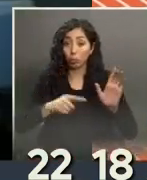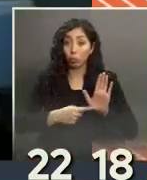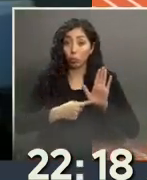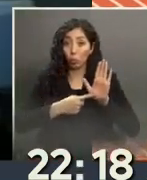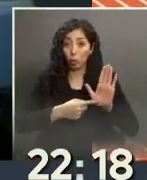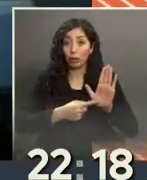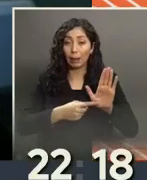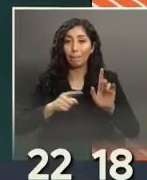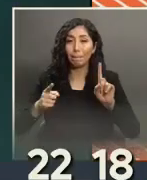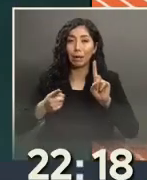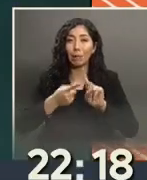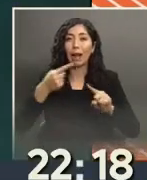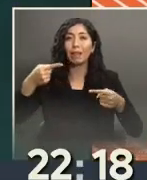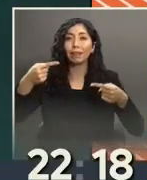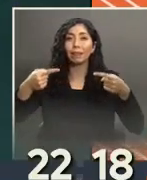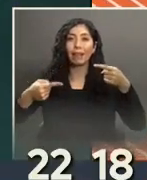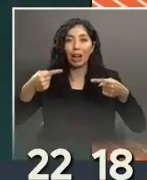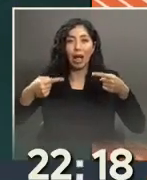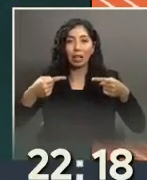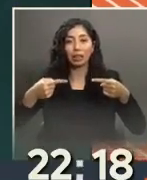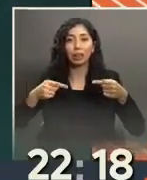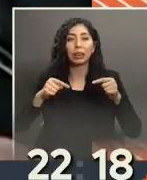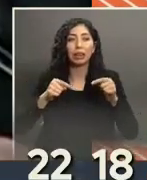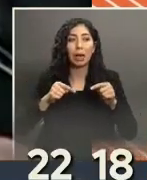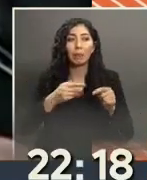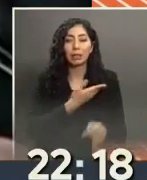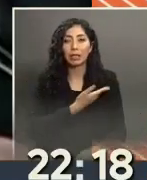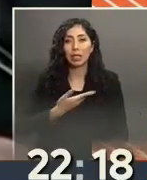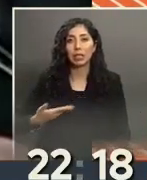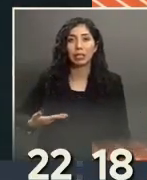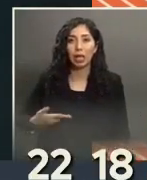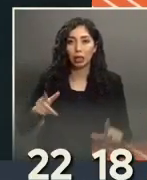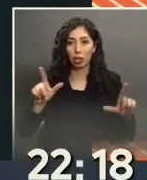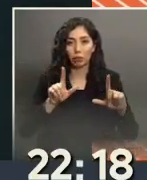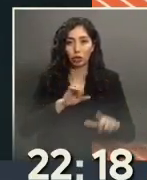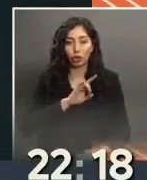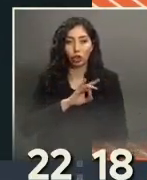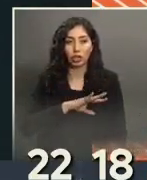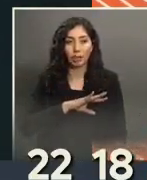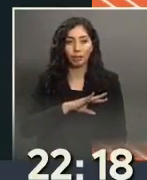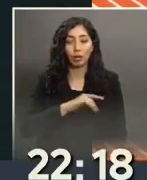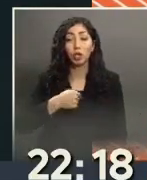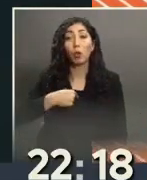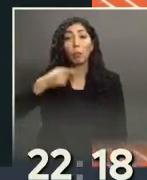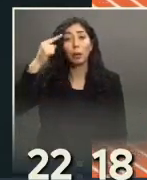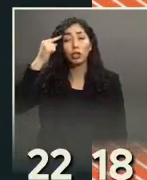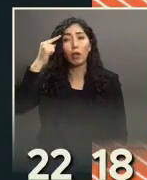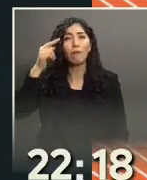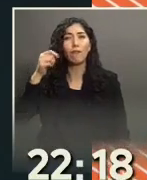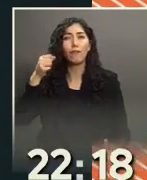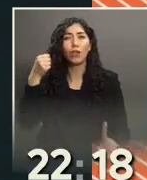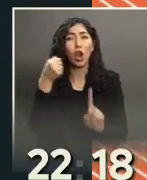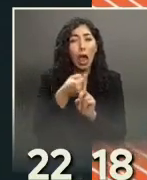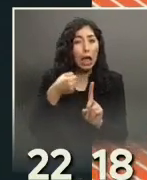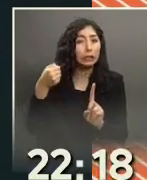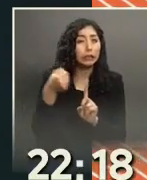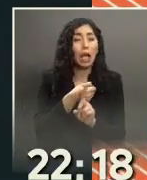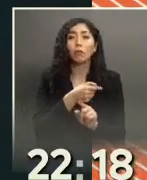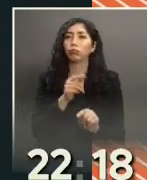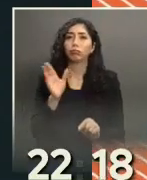debate presidencial en la televisión chilena yo creo que en la violencia no tiene ninguna justificación